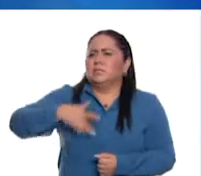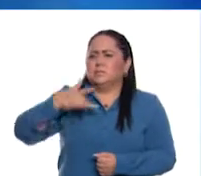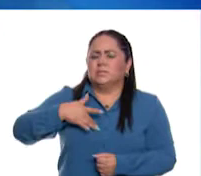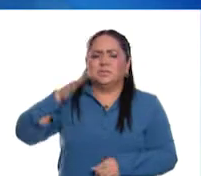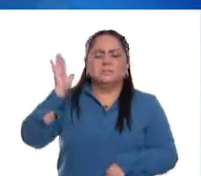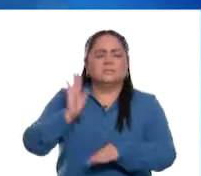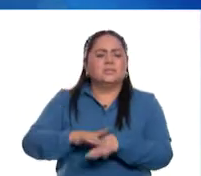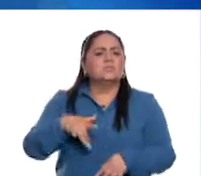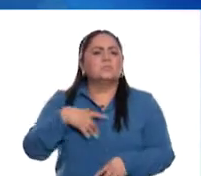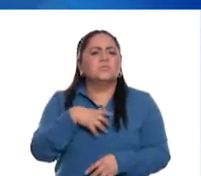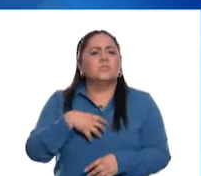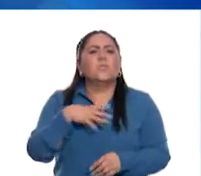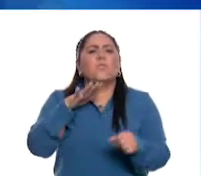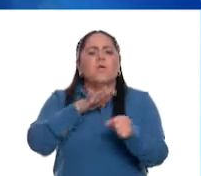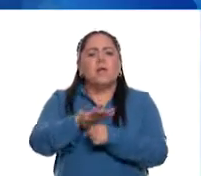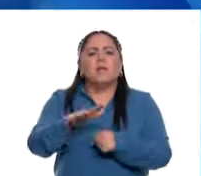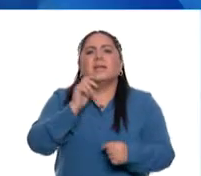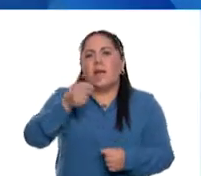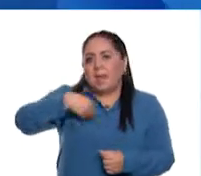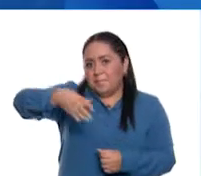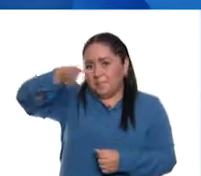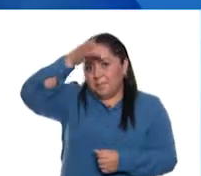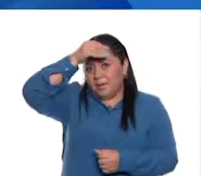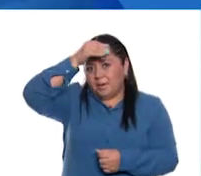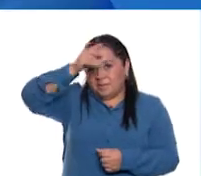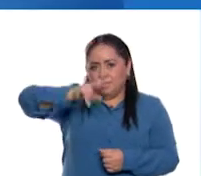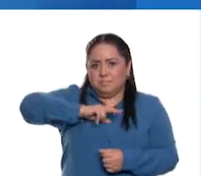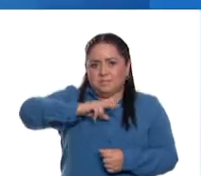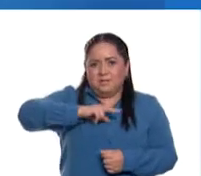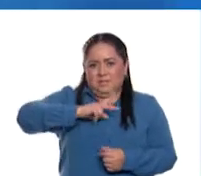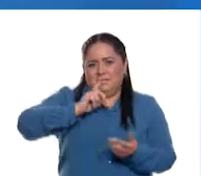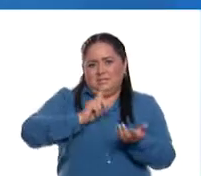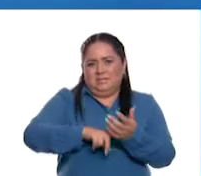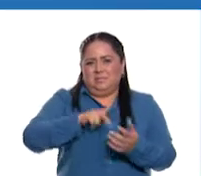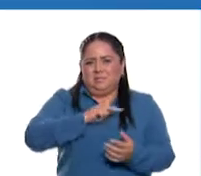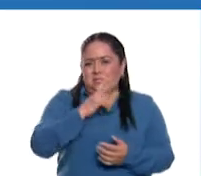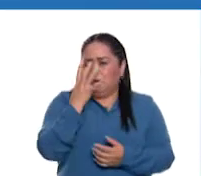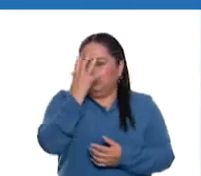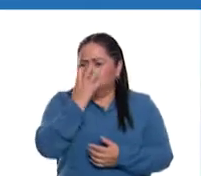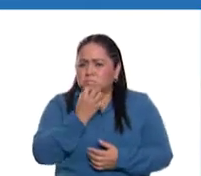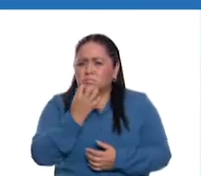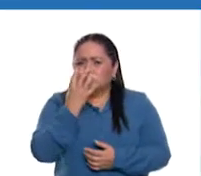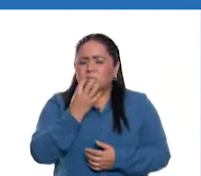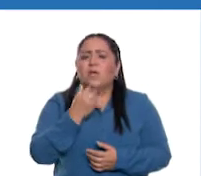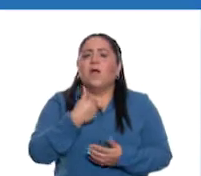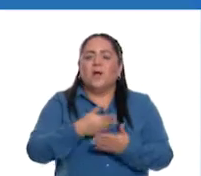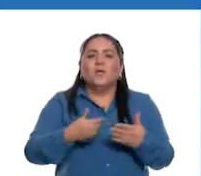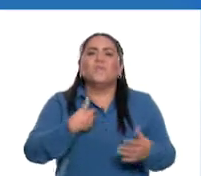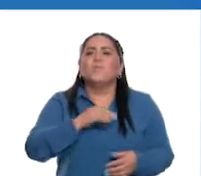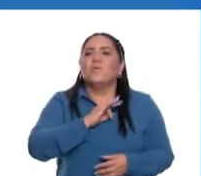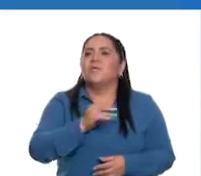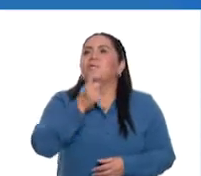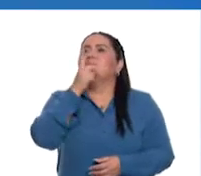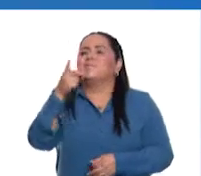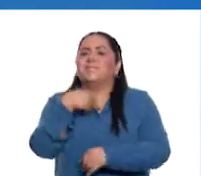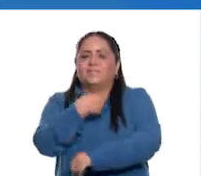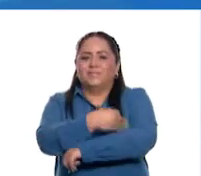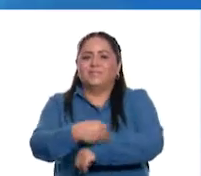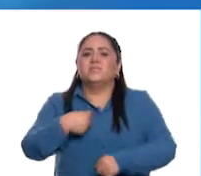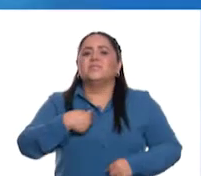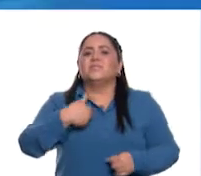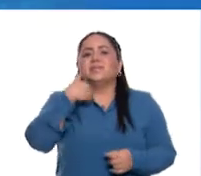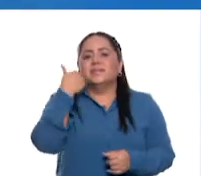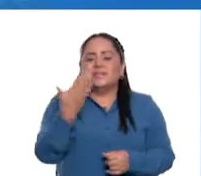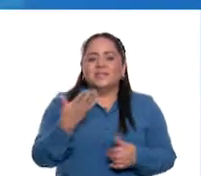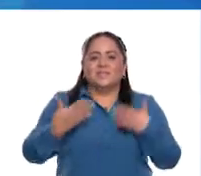más satisfecho es haber aprendido a regular la intensidad de mi tristeza. Pude decirle a mi familia que